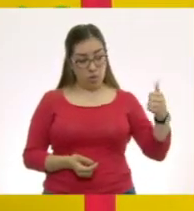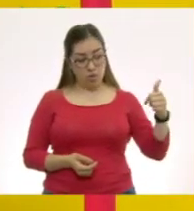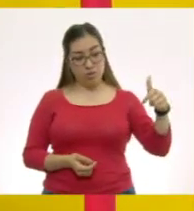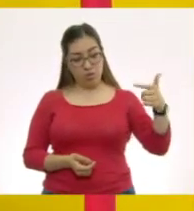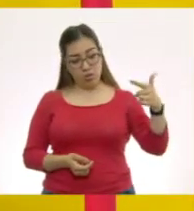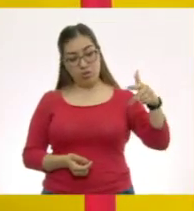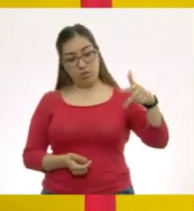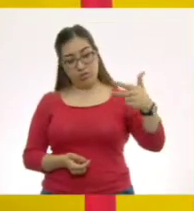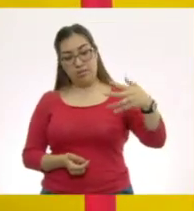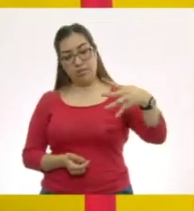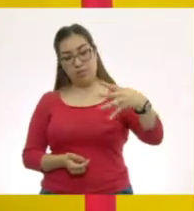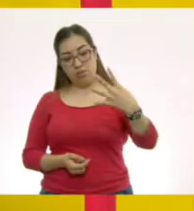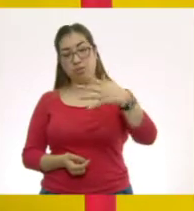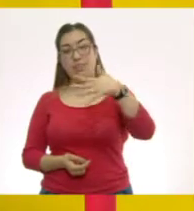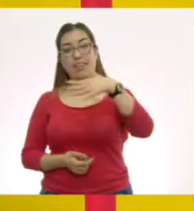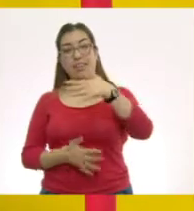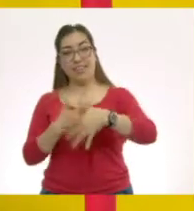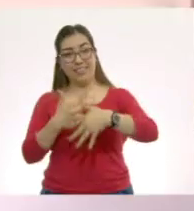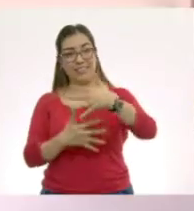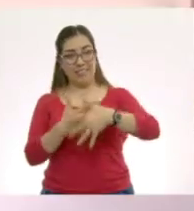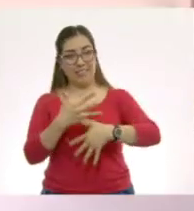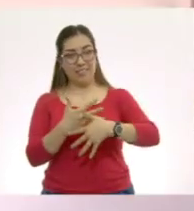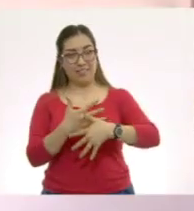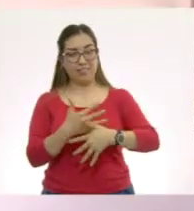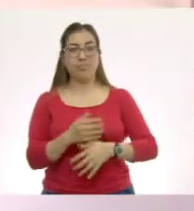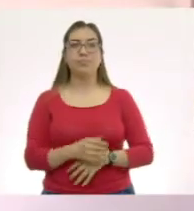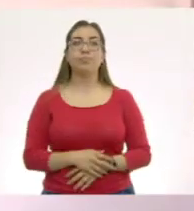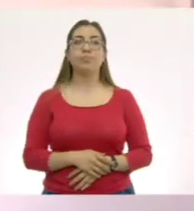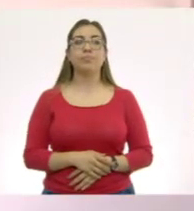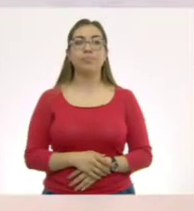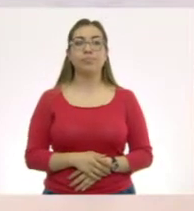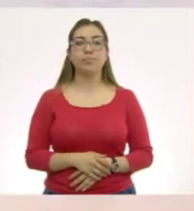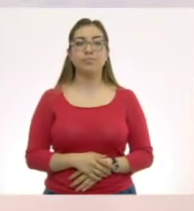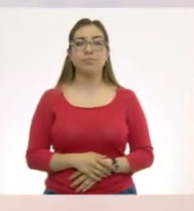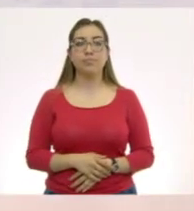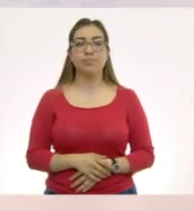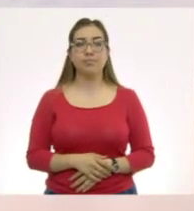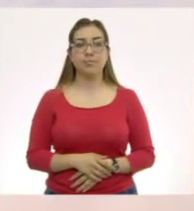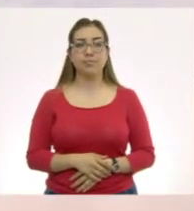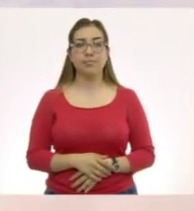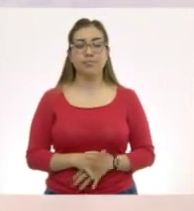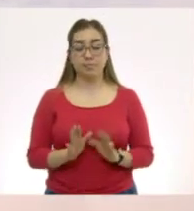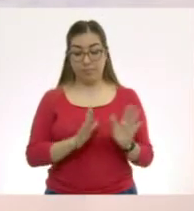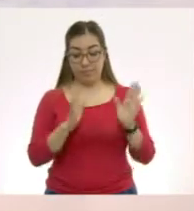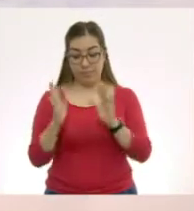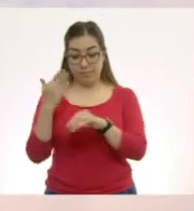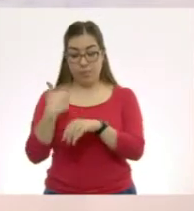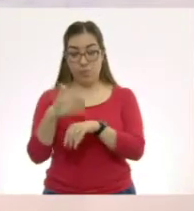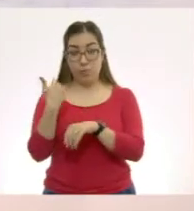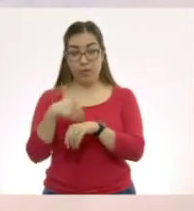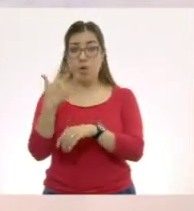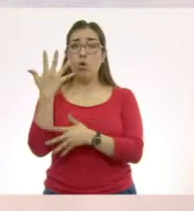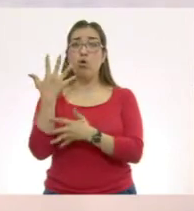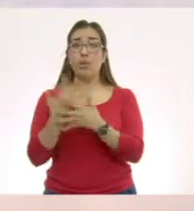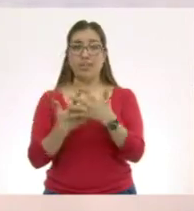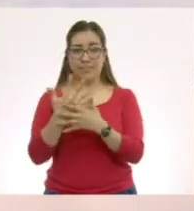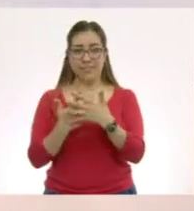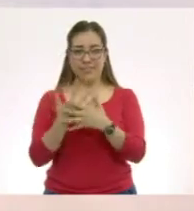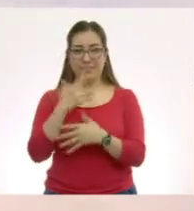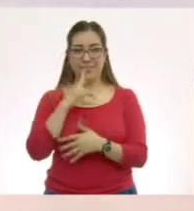12, 13, 14 y 15. 15. El siguiente número de la sucesión es el número